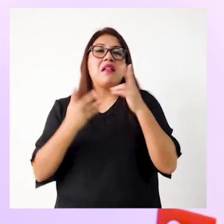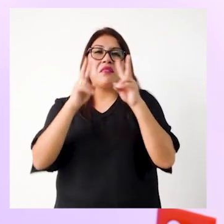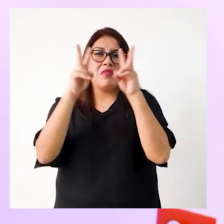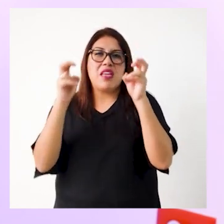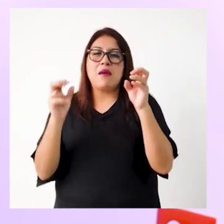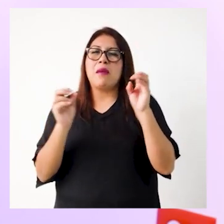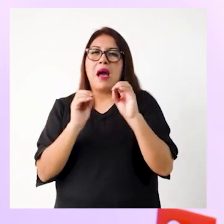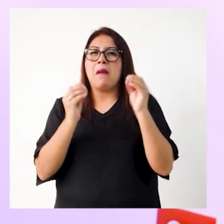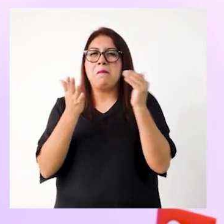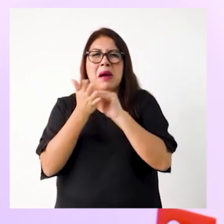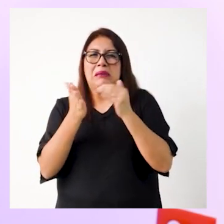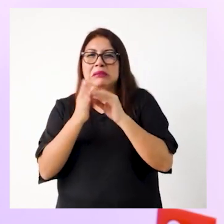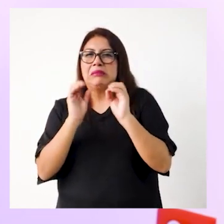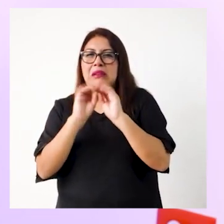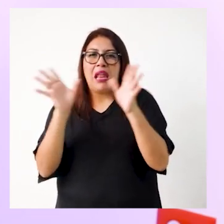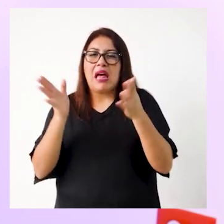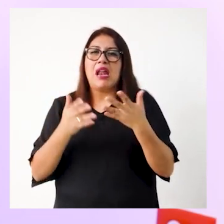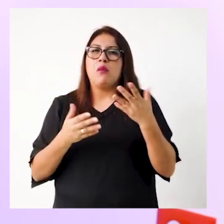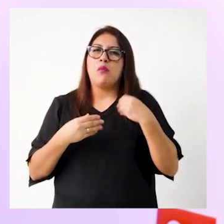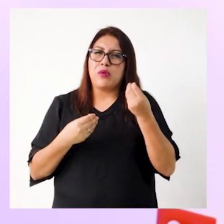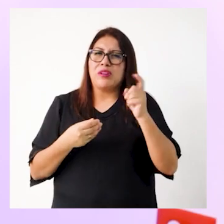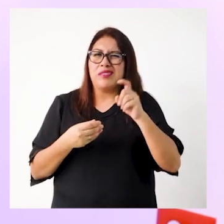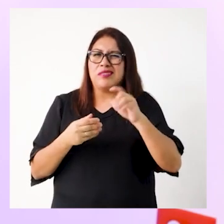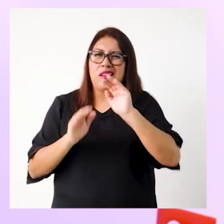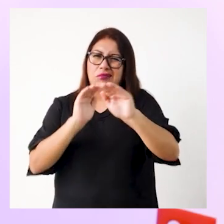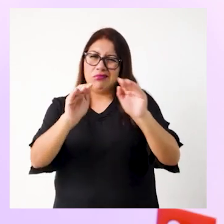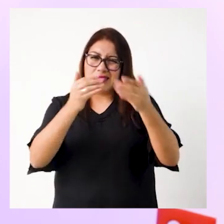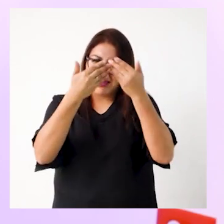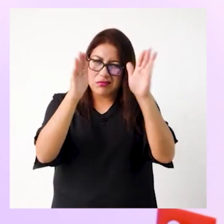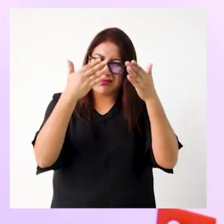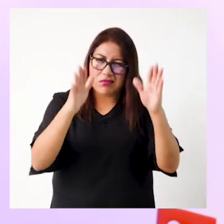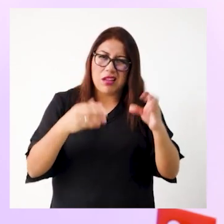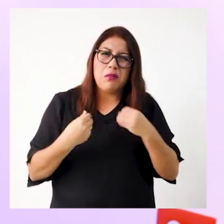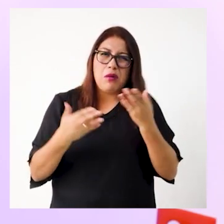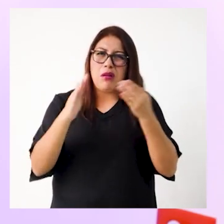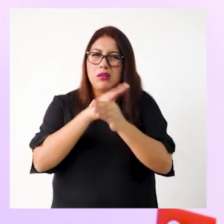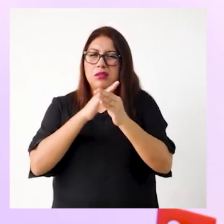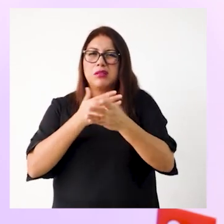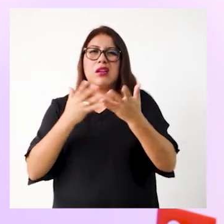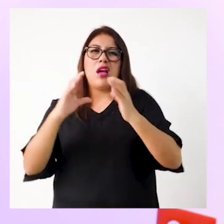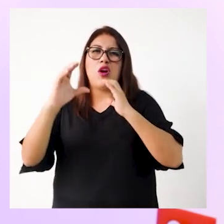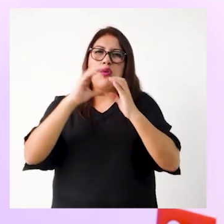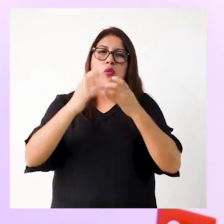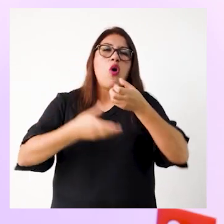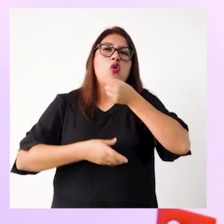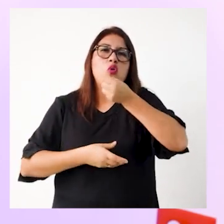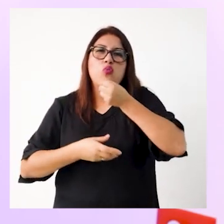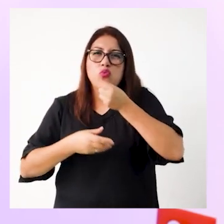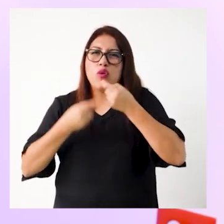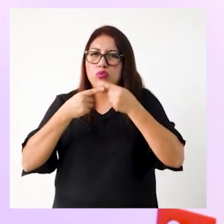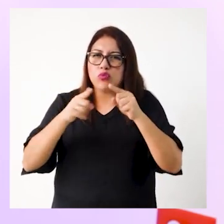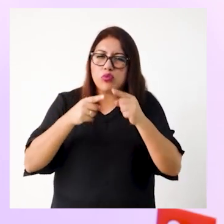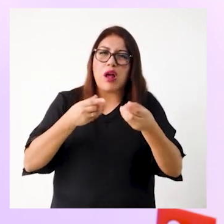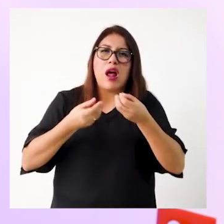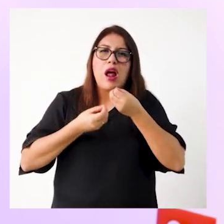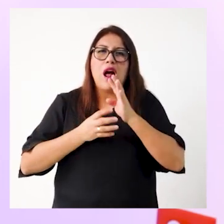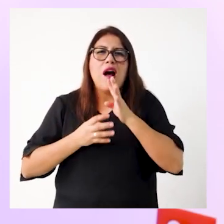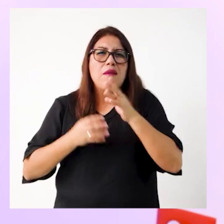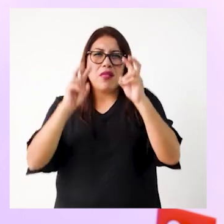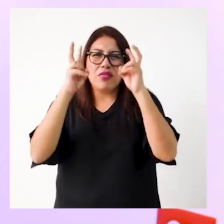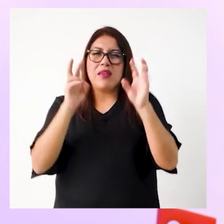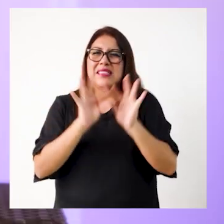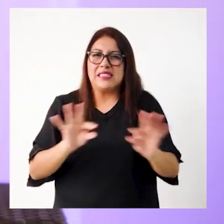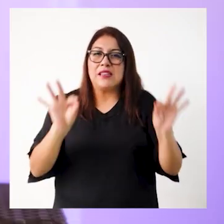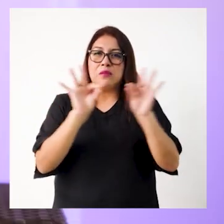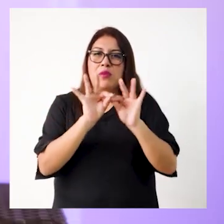temas específicos, porque hay que sensibilizar y poner todos los que tenemos la oportunidad de acceder a un medio de comunicación, hay que aprovecharla para poder difundir